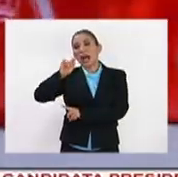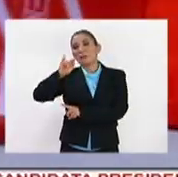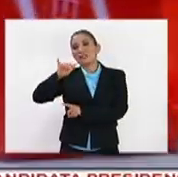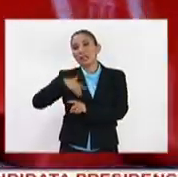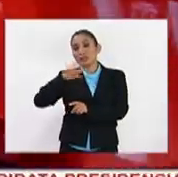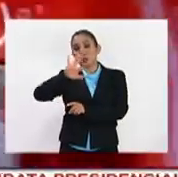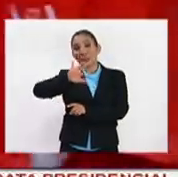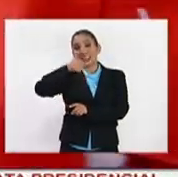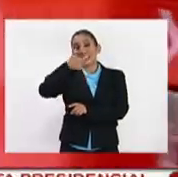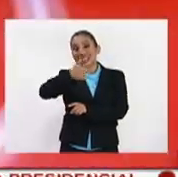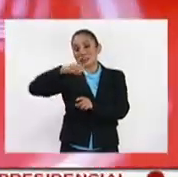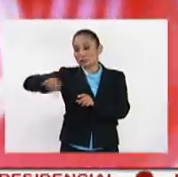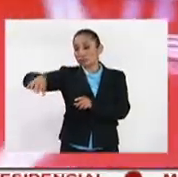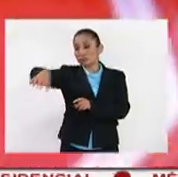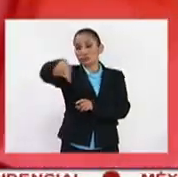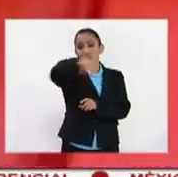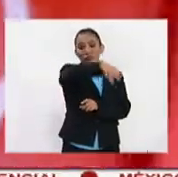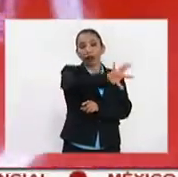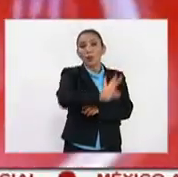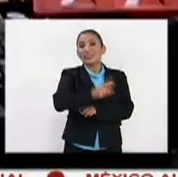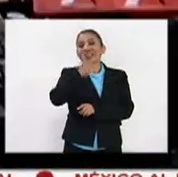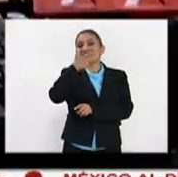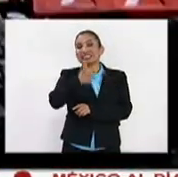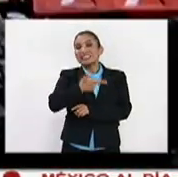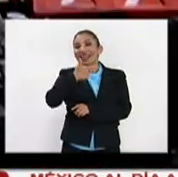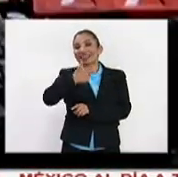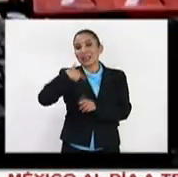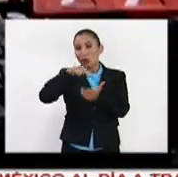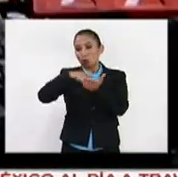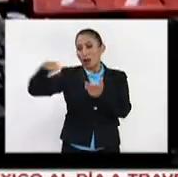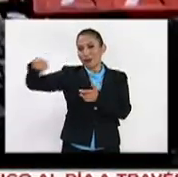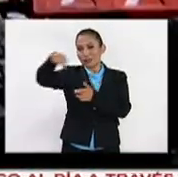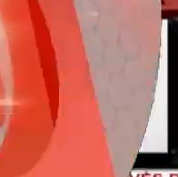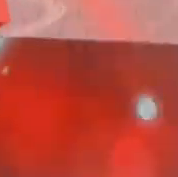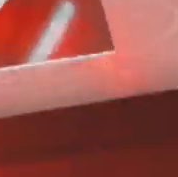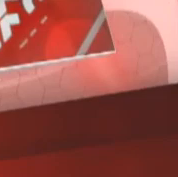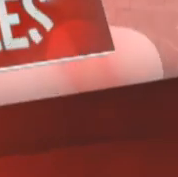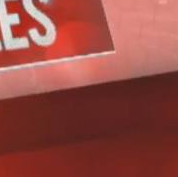por 56 colonias y 47 unidades habitacionales.